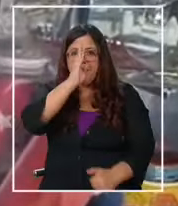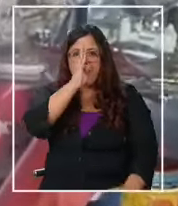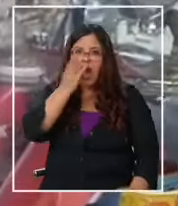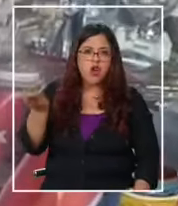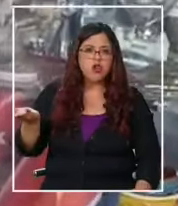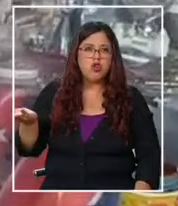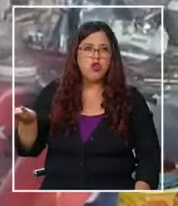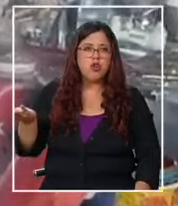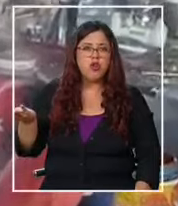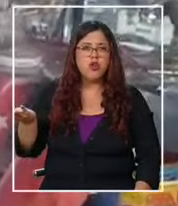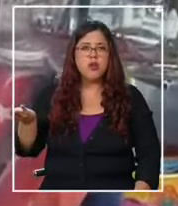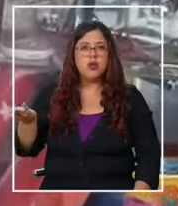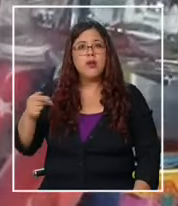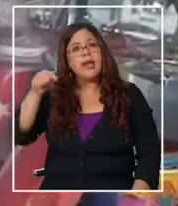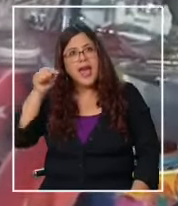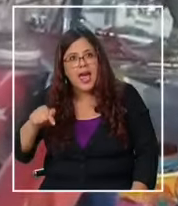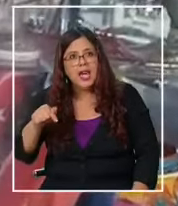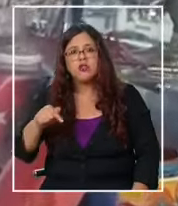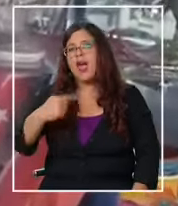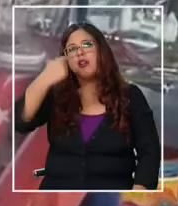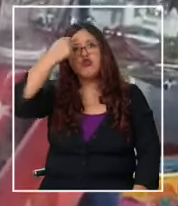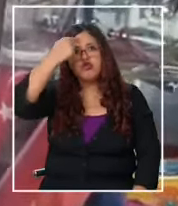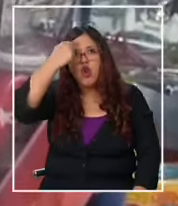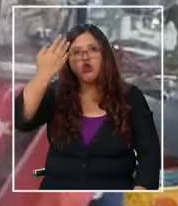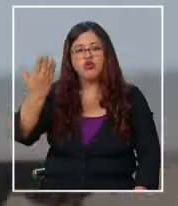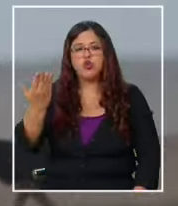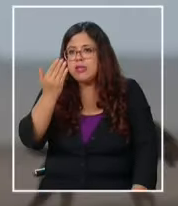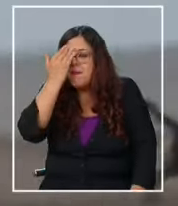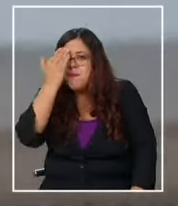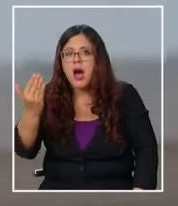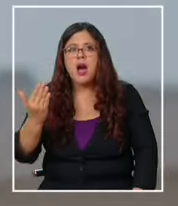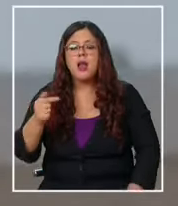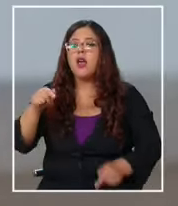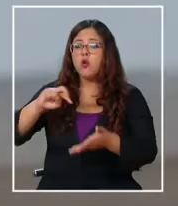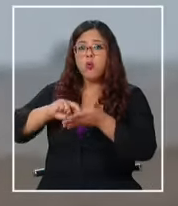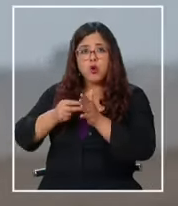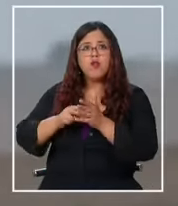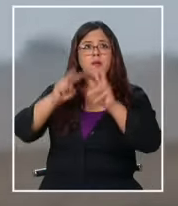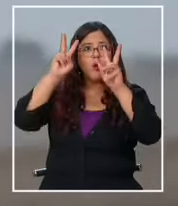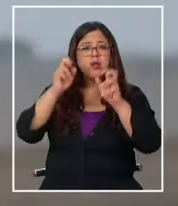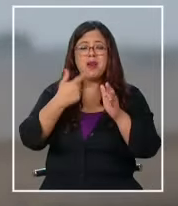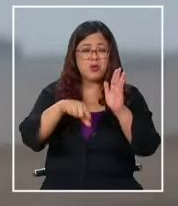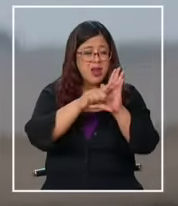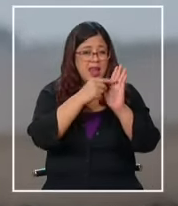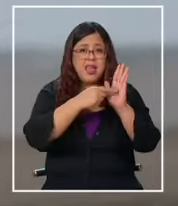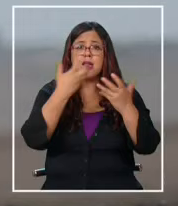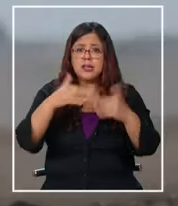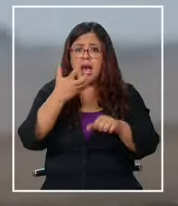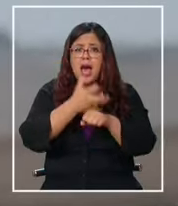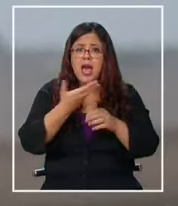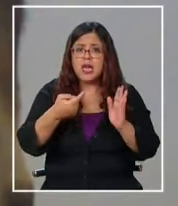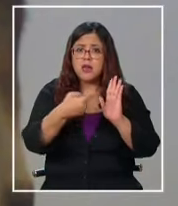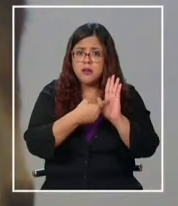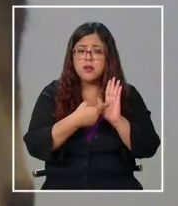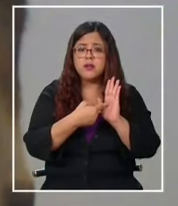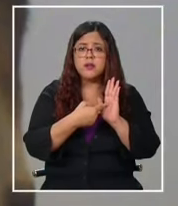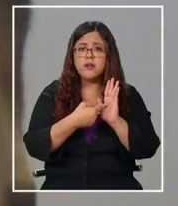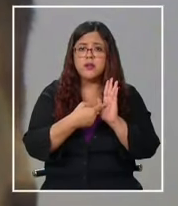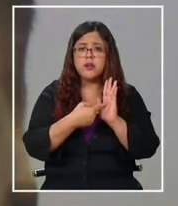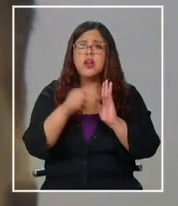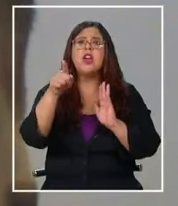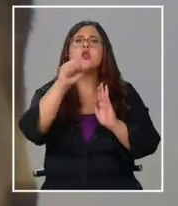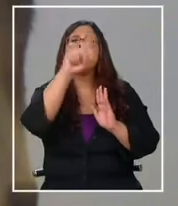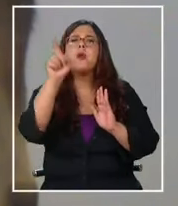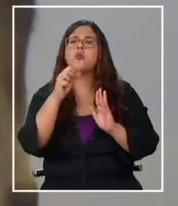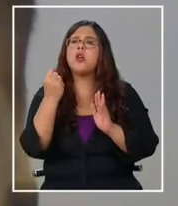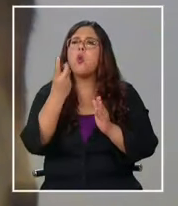Esto, francamente, es un absurdo y es una brutalidad. Tenemos un problema de operatividad, una ley que ya existe. Y vaya usted a